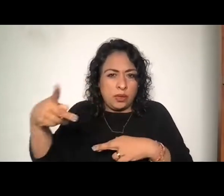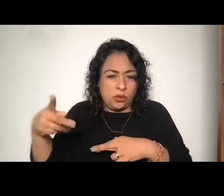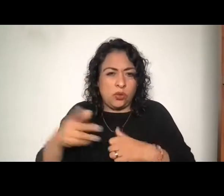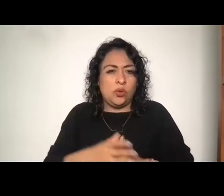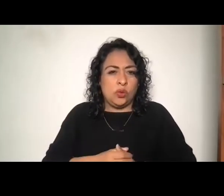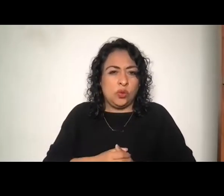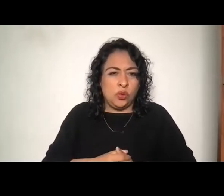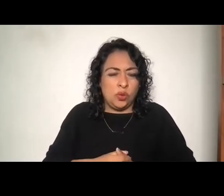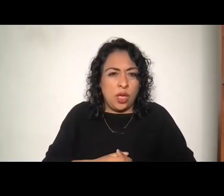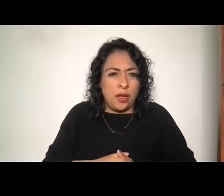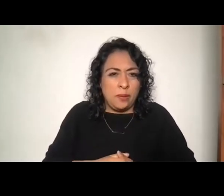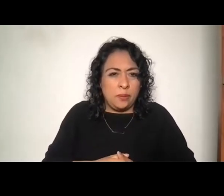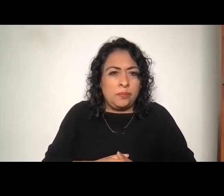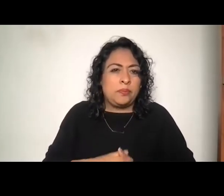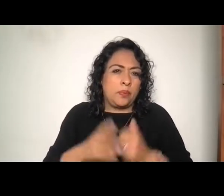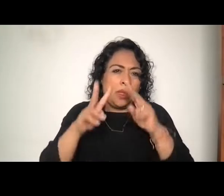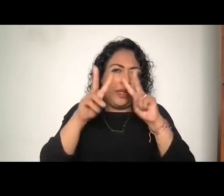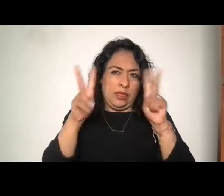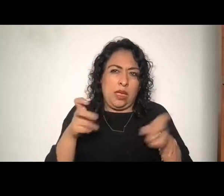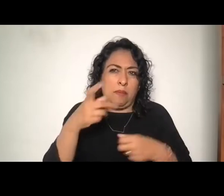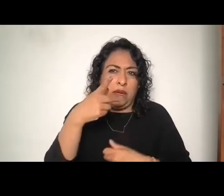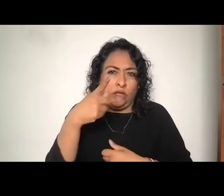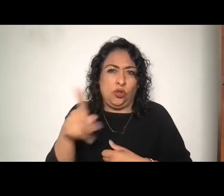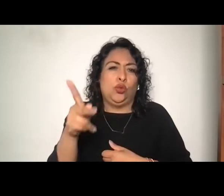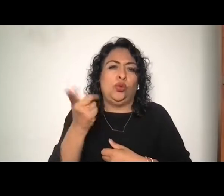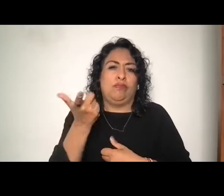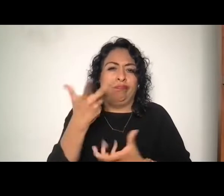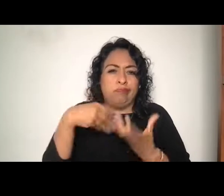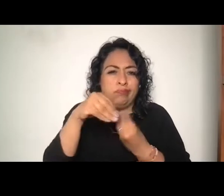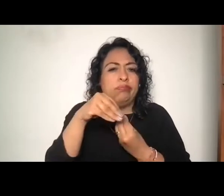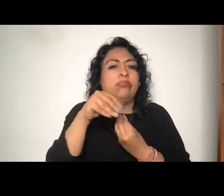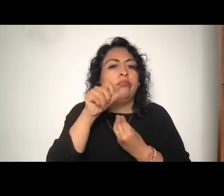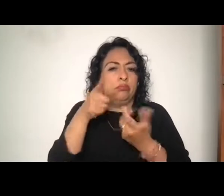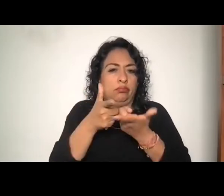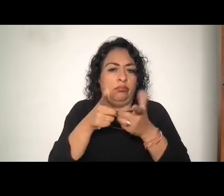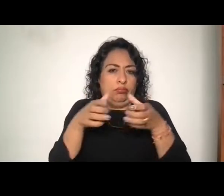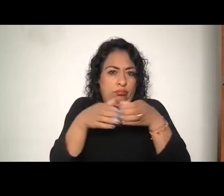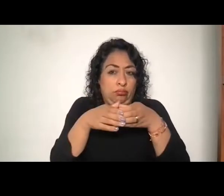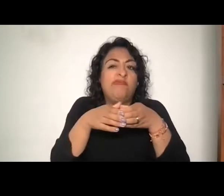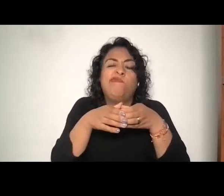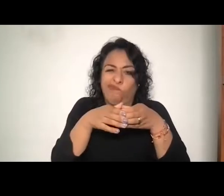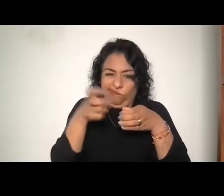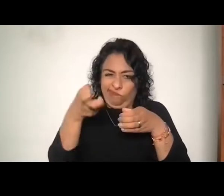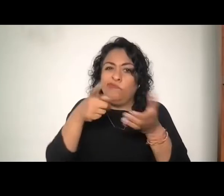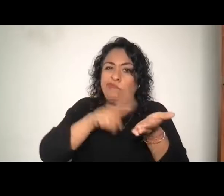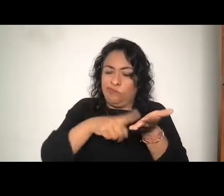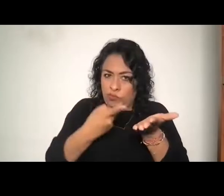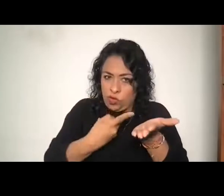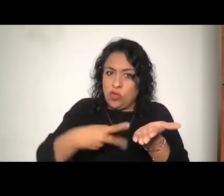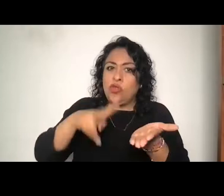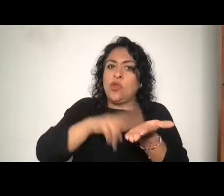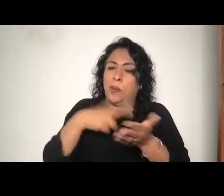particular el tema de sus ingresos y del sector, porque creo que ahí sí hay una doble